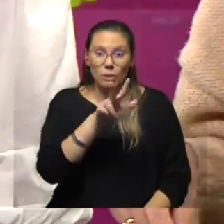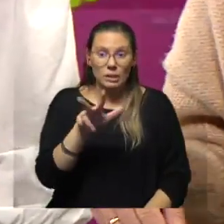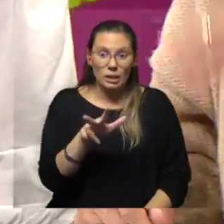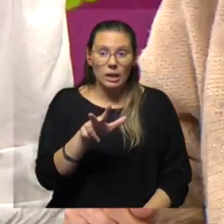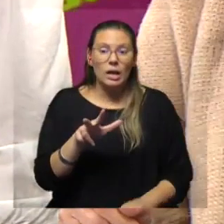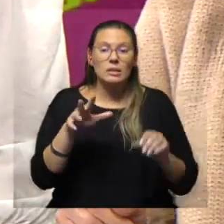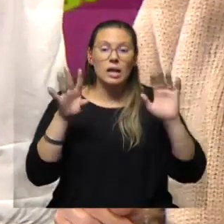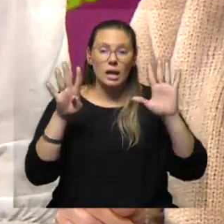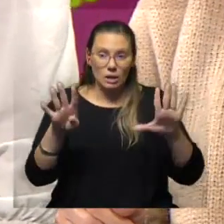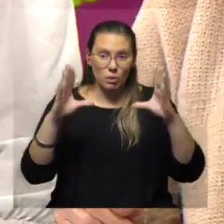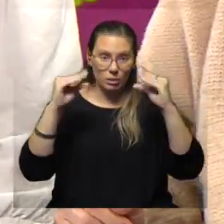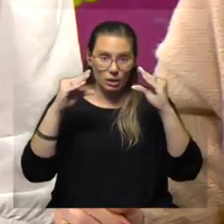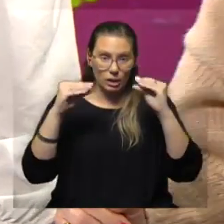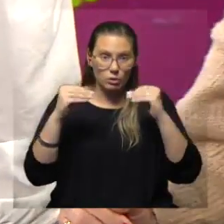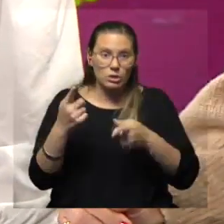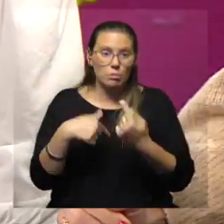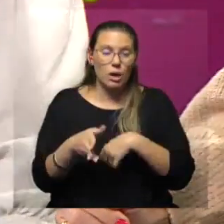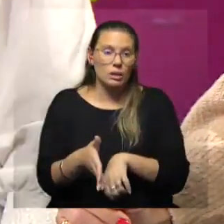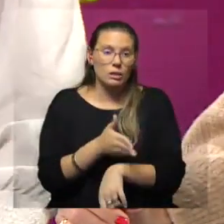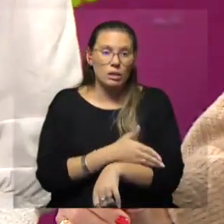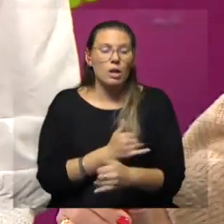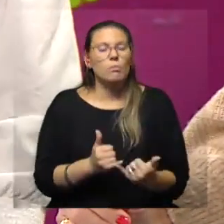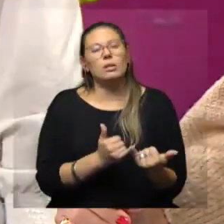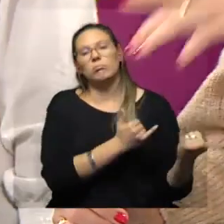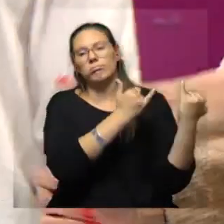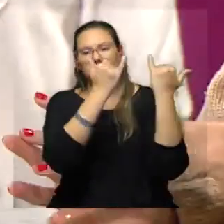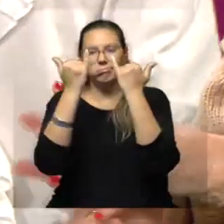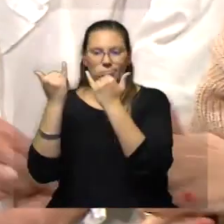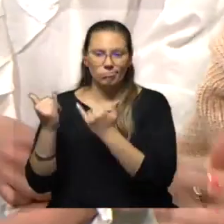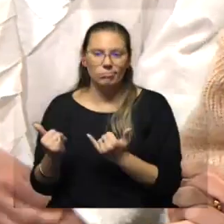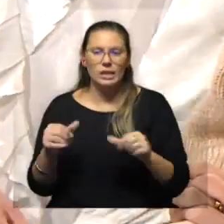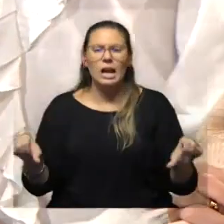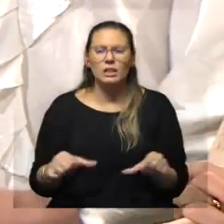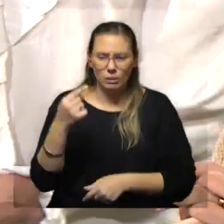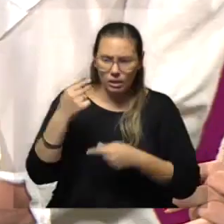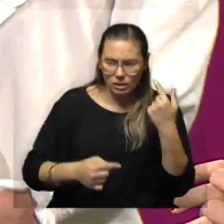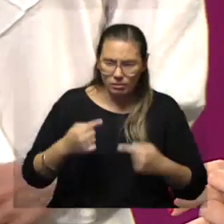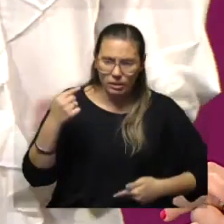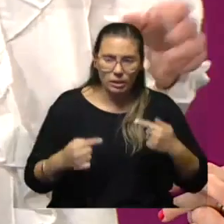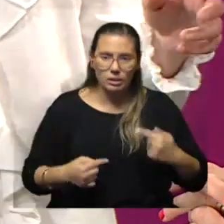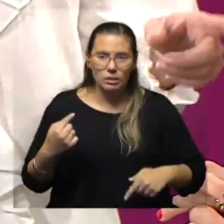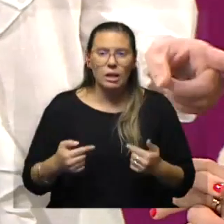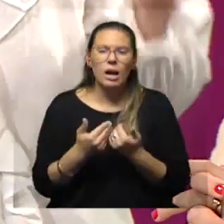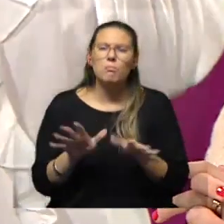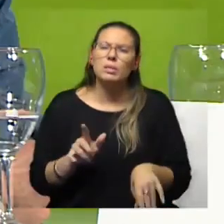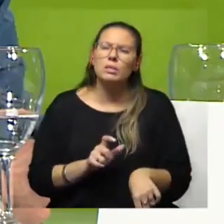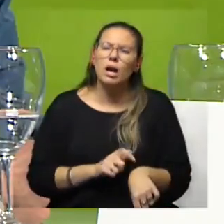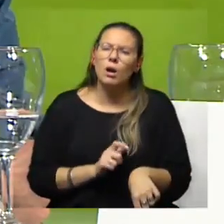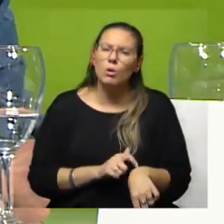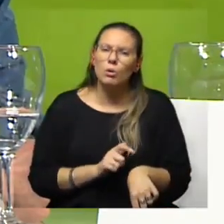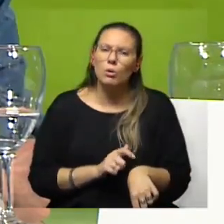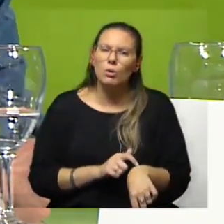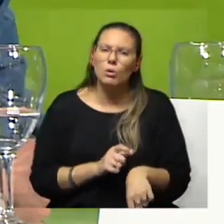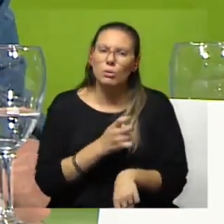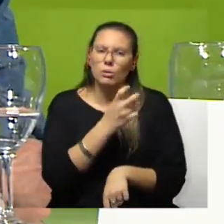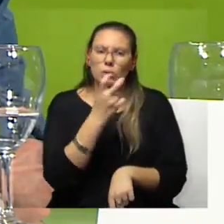las 21 horas el show, pero como estábamos diciendo Cecilia, recién va a ser toda una jornada llena de actividades y todo. ¿A partir de qué hora arrancan las actividades en